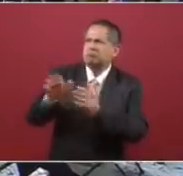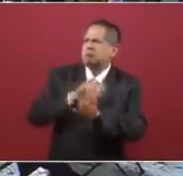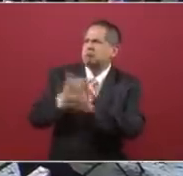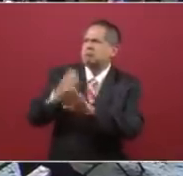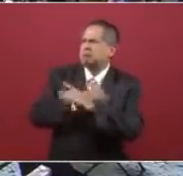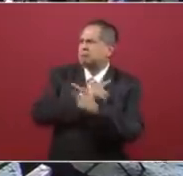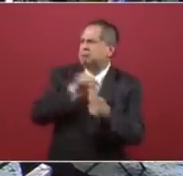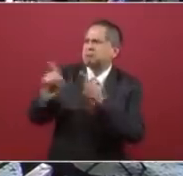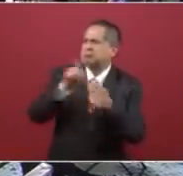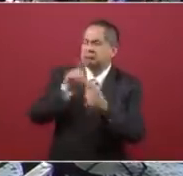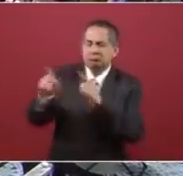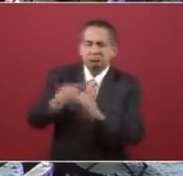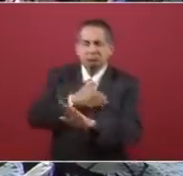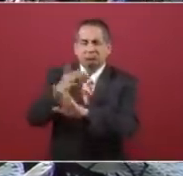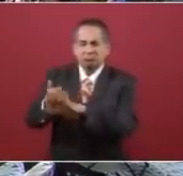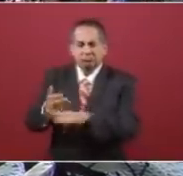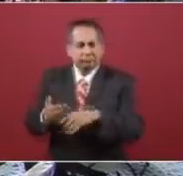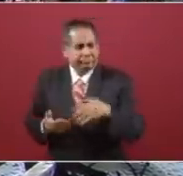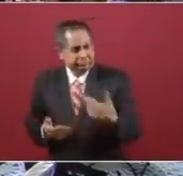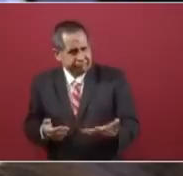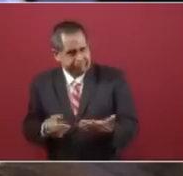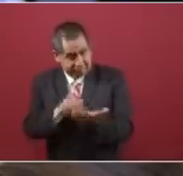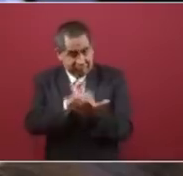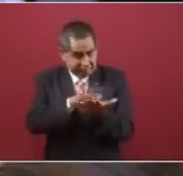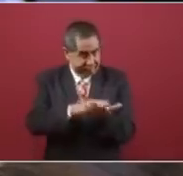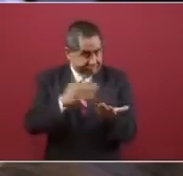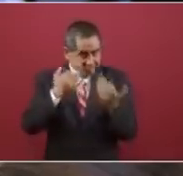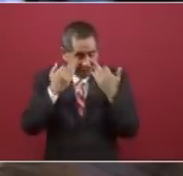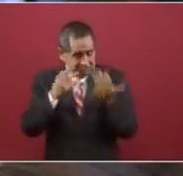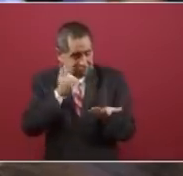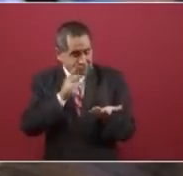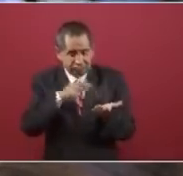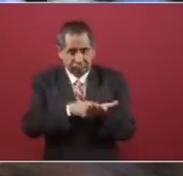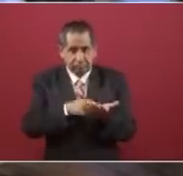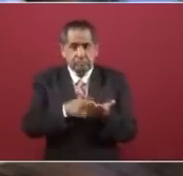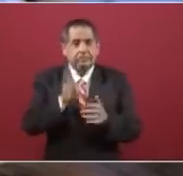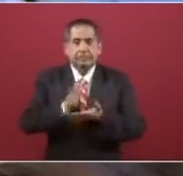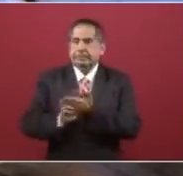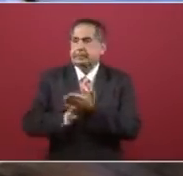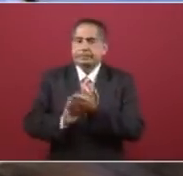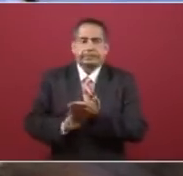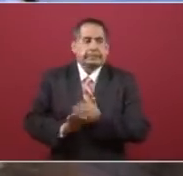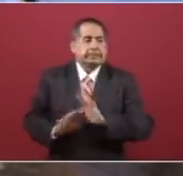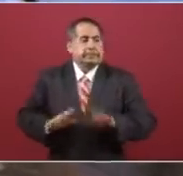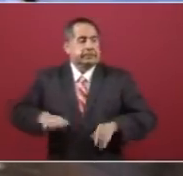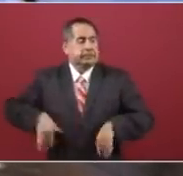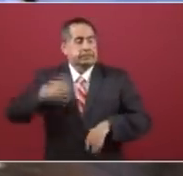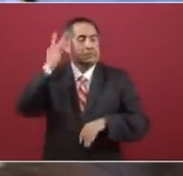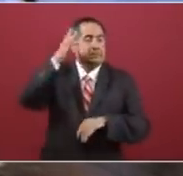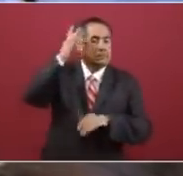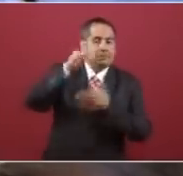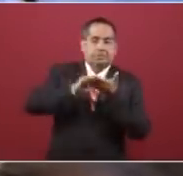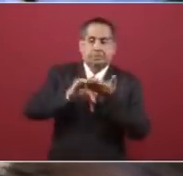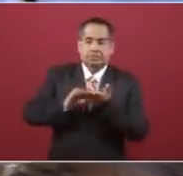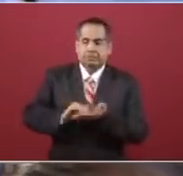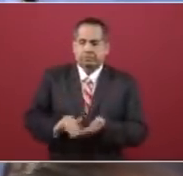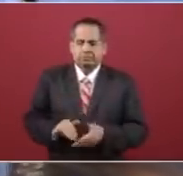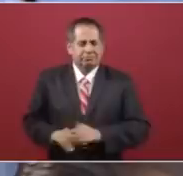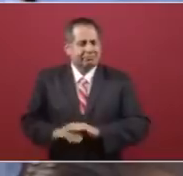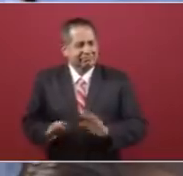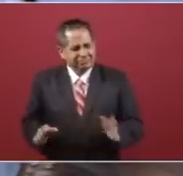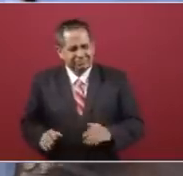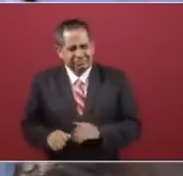bombardeando, incluso hay registro, sin embargo, él ya borró estos ataques de sus redes sociales,